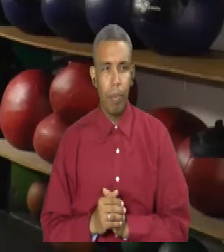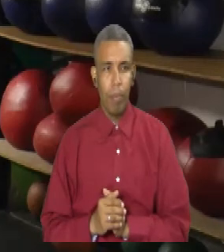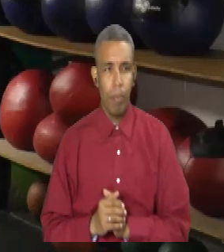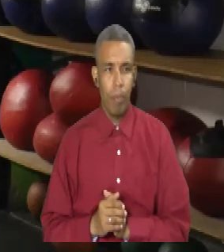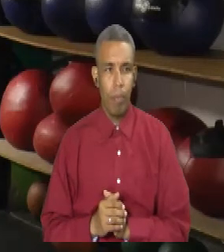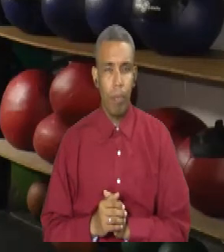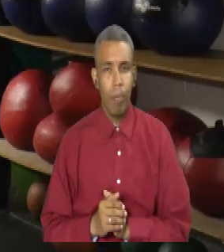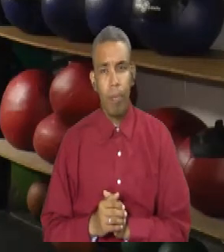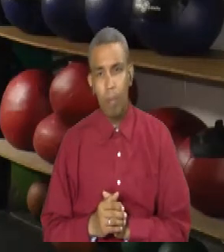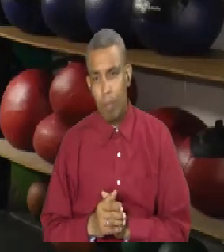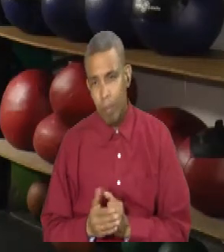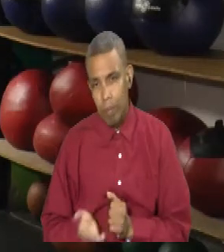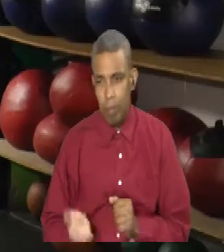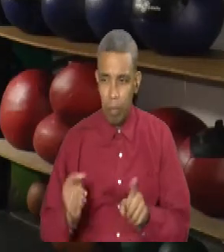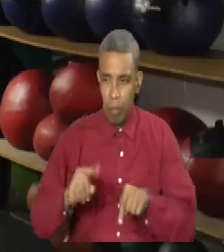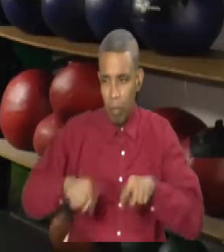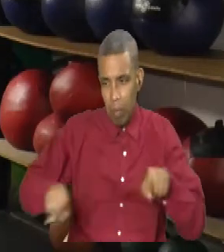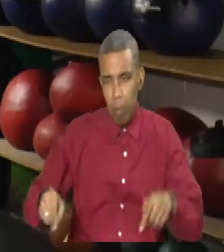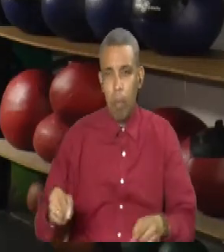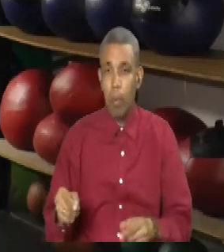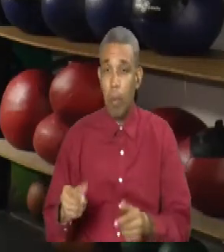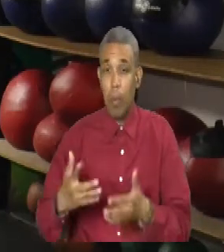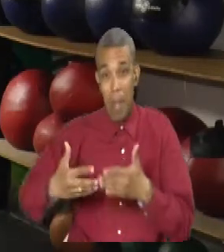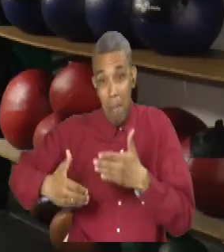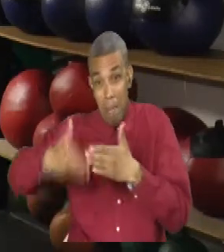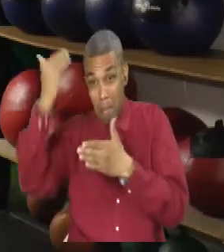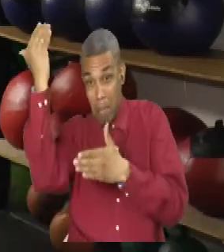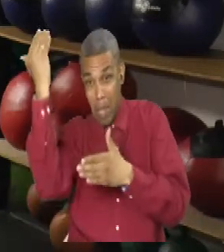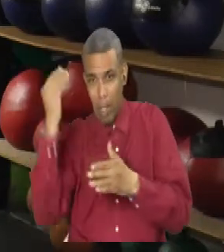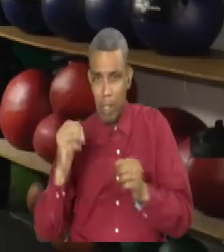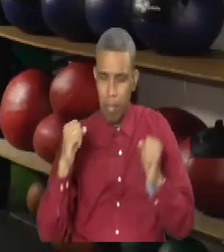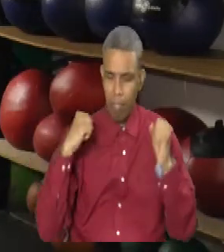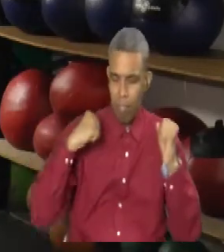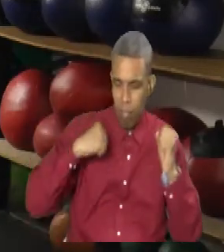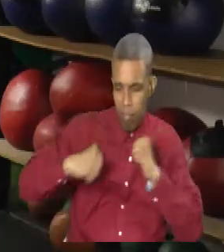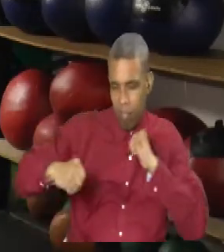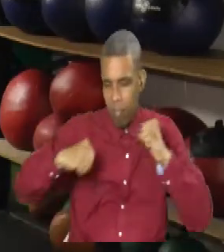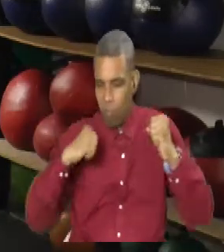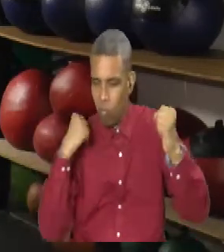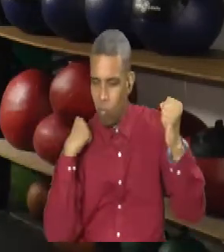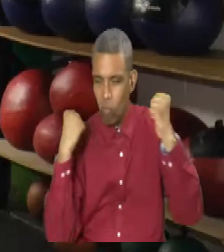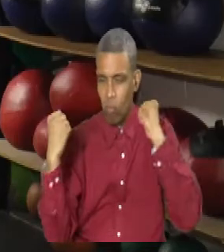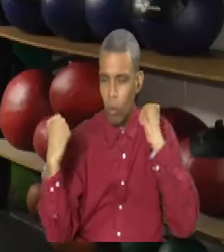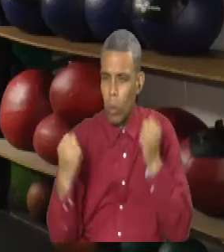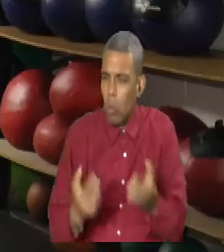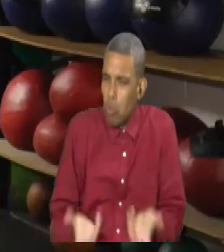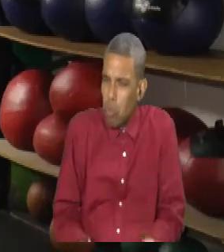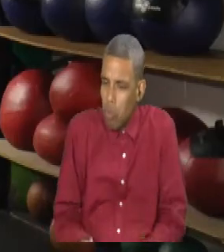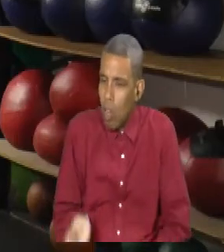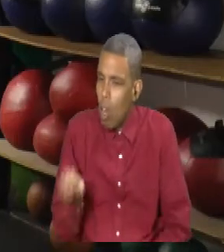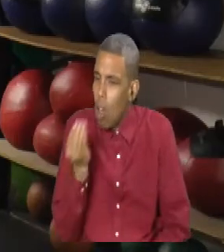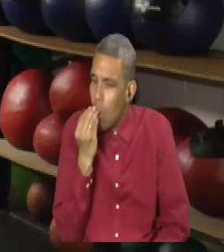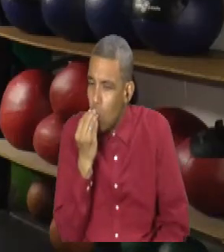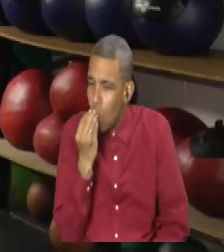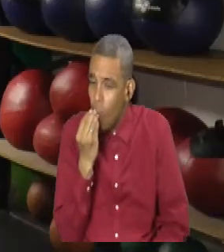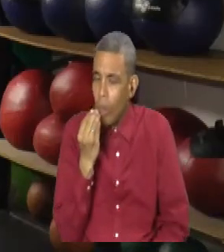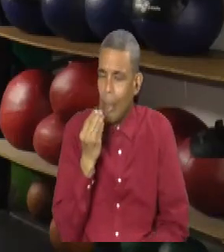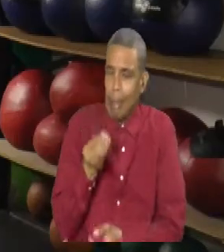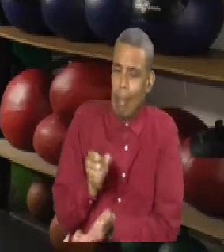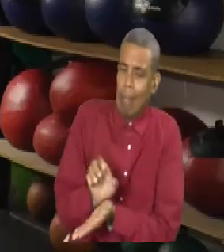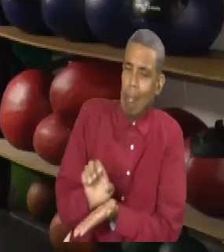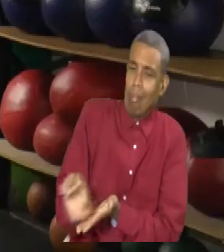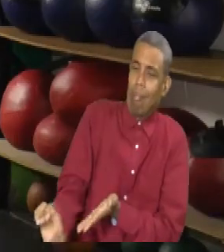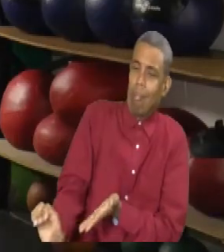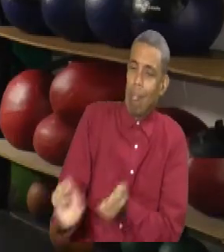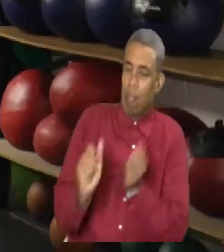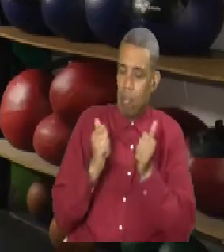su entrenamiento, que van a empezar a entrenar y de pronto no saben qué comida hay que dejar para empezar